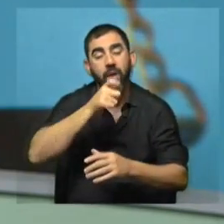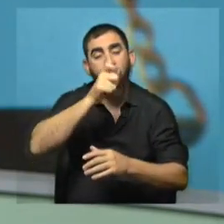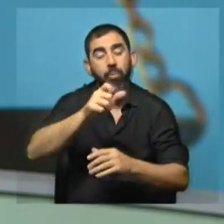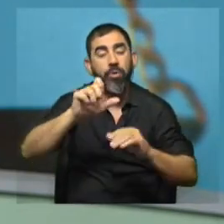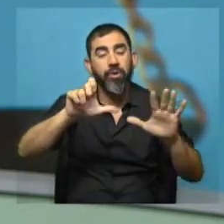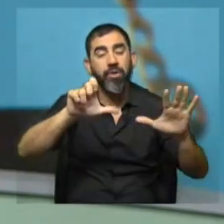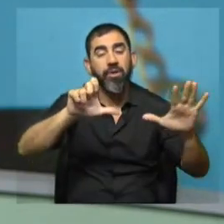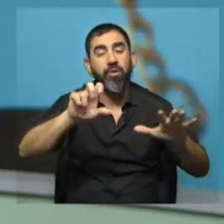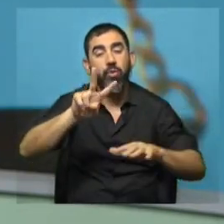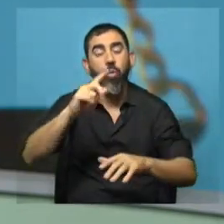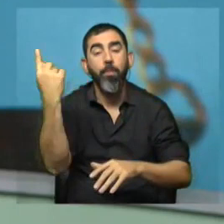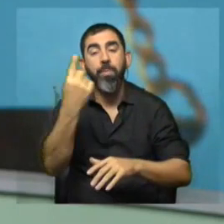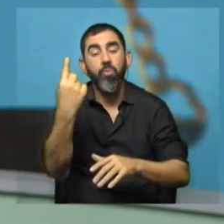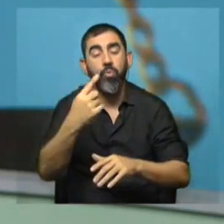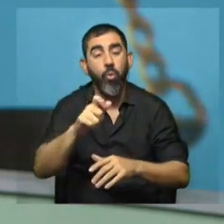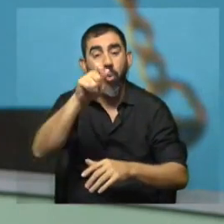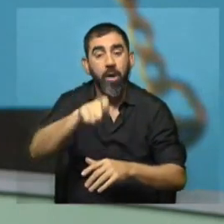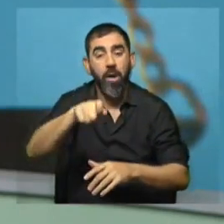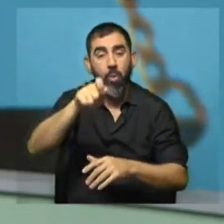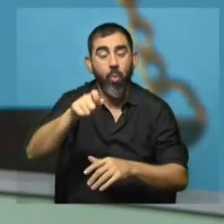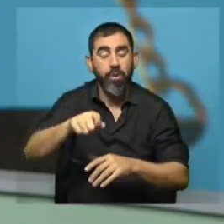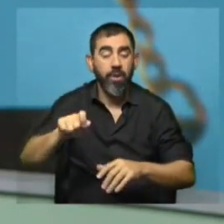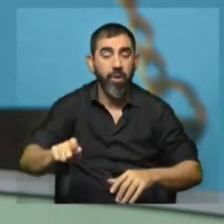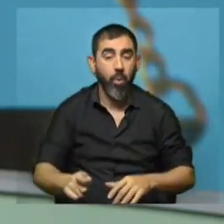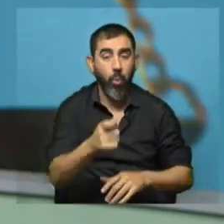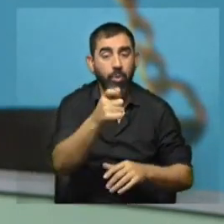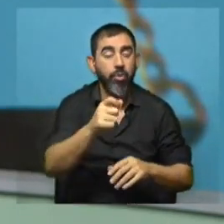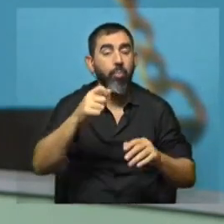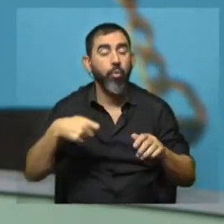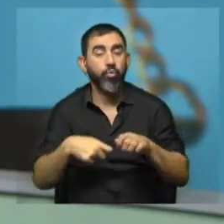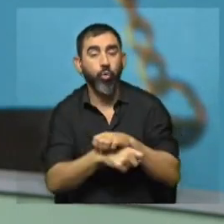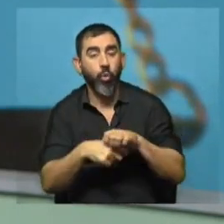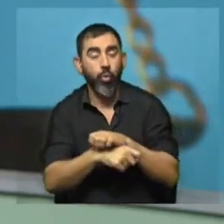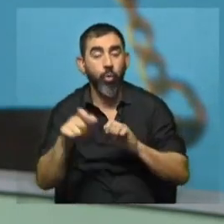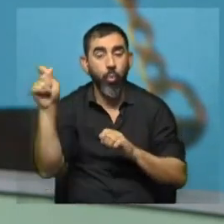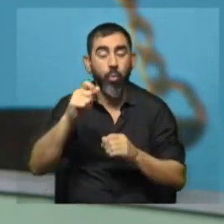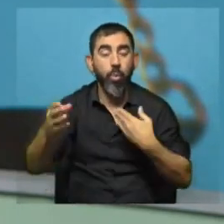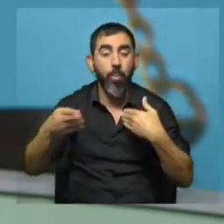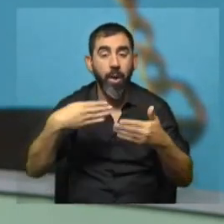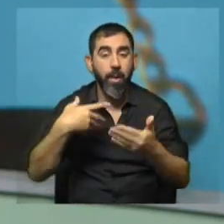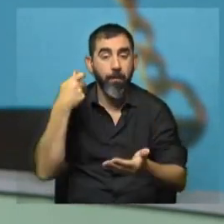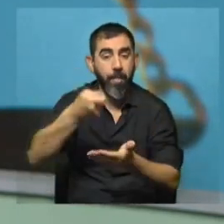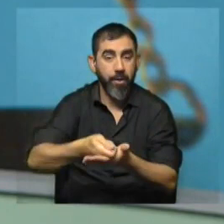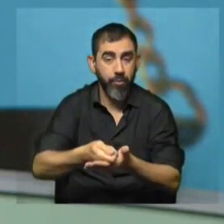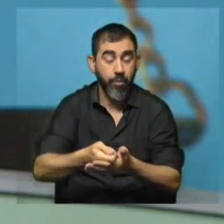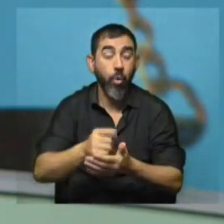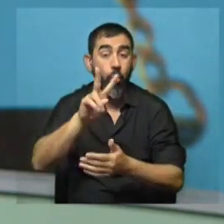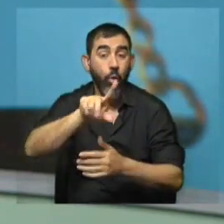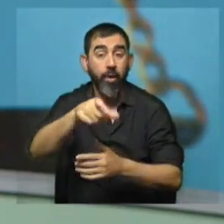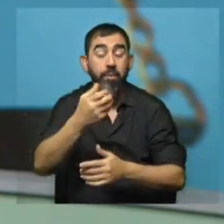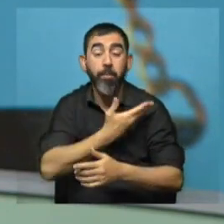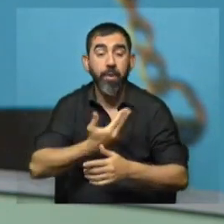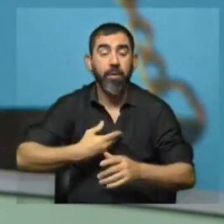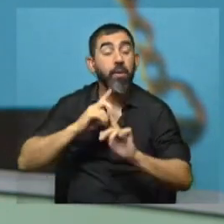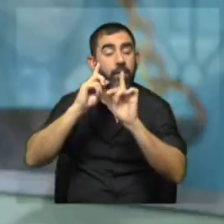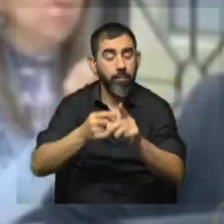62 minutos ante la jueza que dirige el megajuicio sobre el pago de sobornos a funcionarios públicos panameños, entre ellos dos